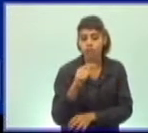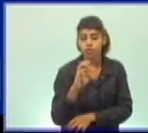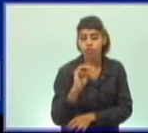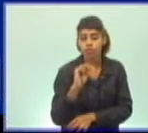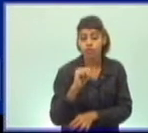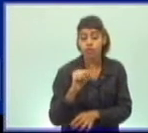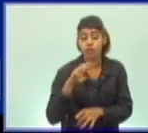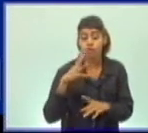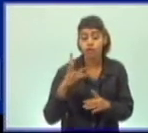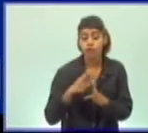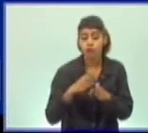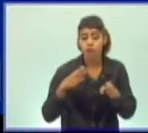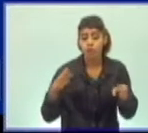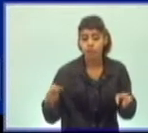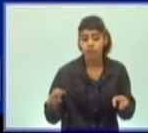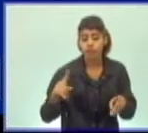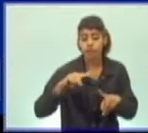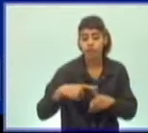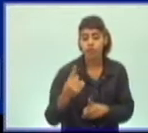el número atómico,